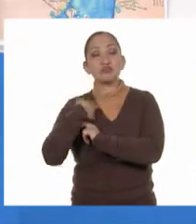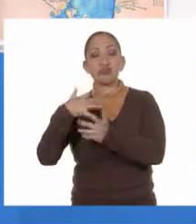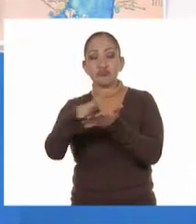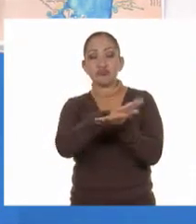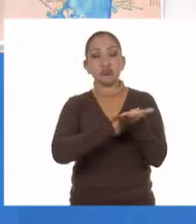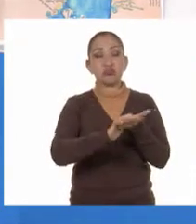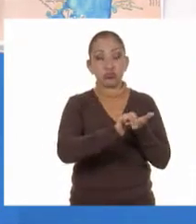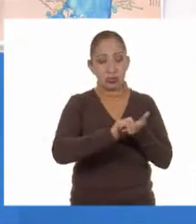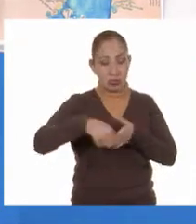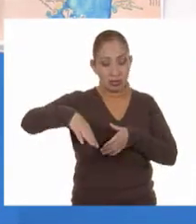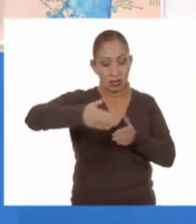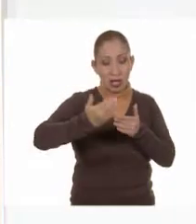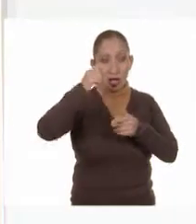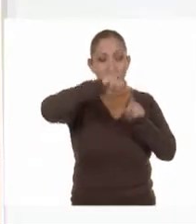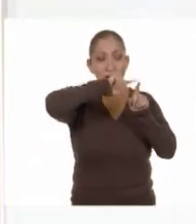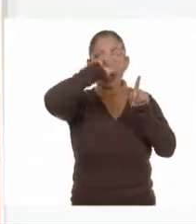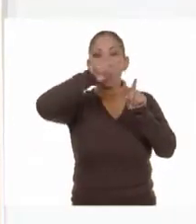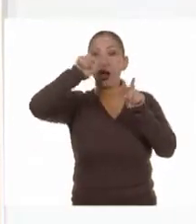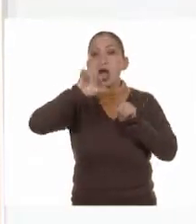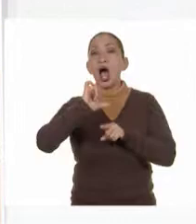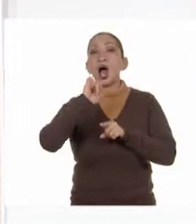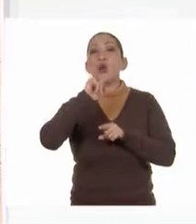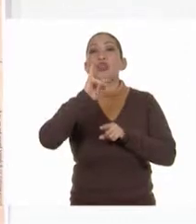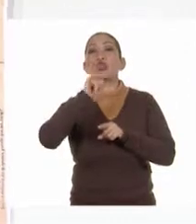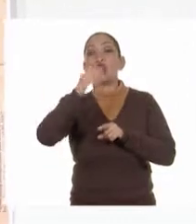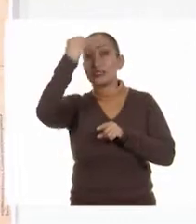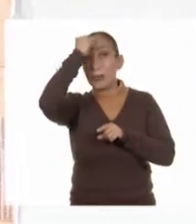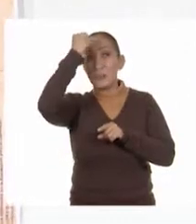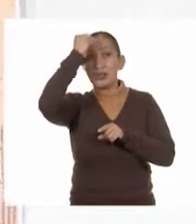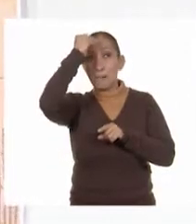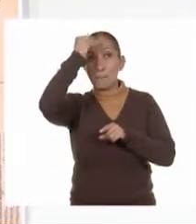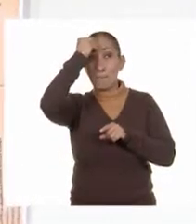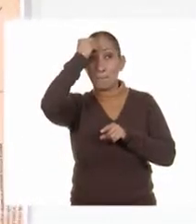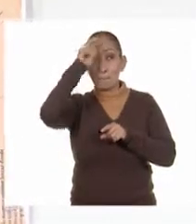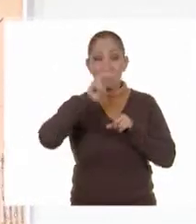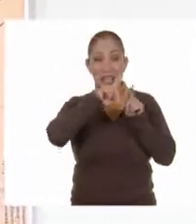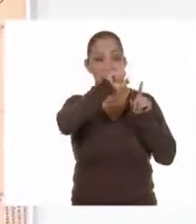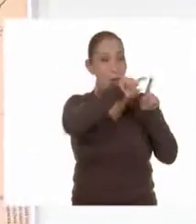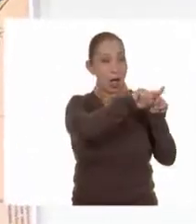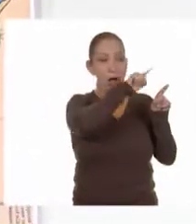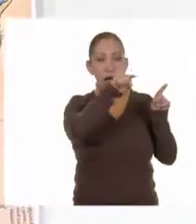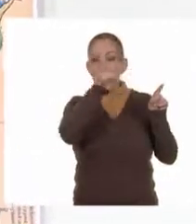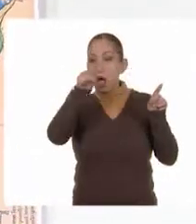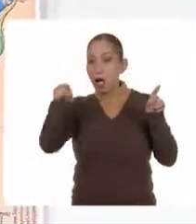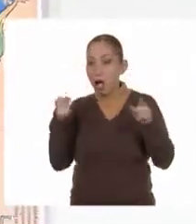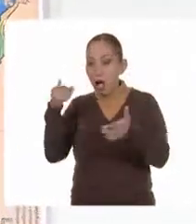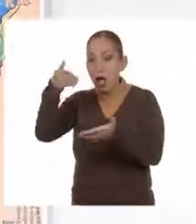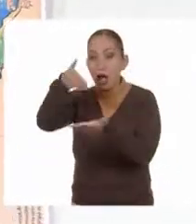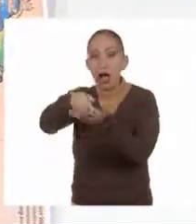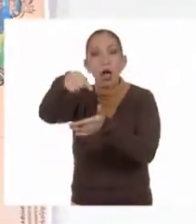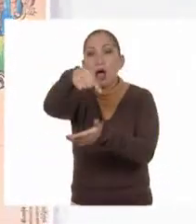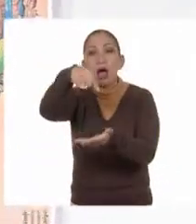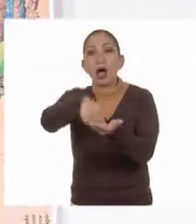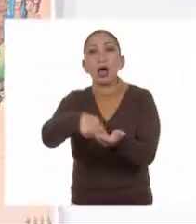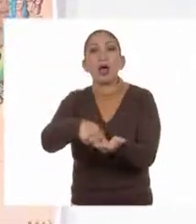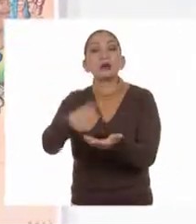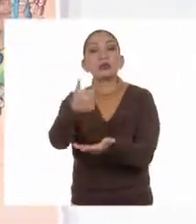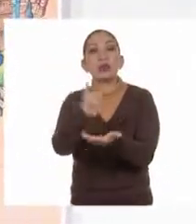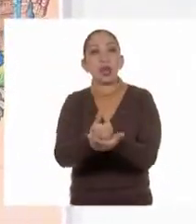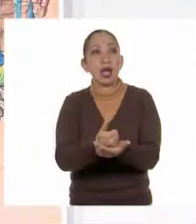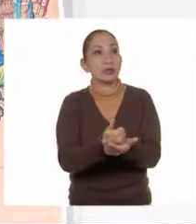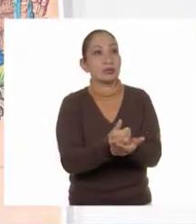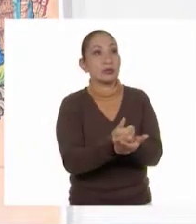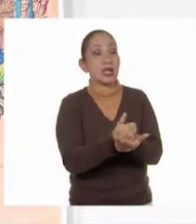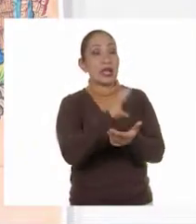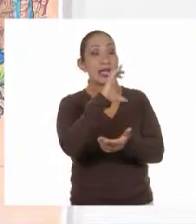Chapultepec. Aquí tenemos el lago de Chapultepec. Este es el acueducto que llevaba el agua a la ciudad. Entonces, Cristóbal de Olid lo